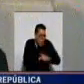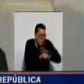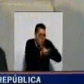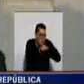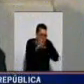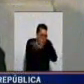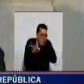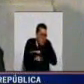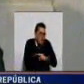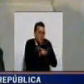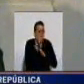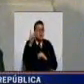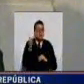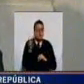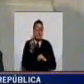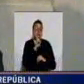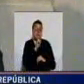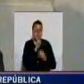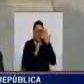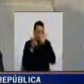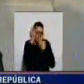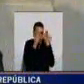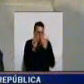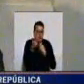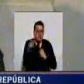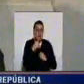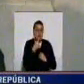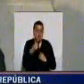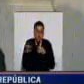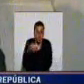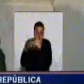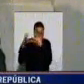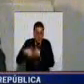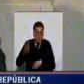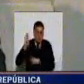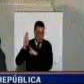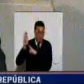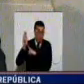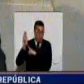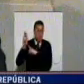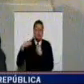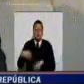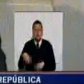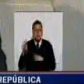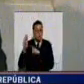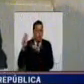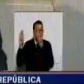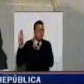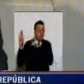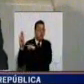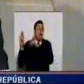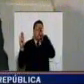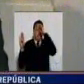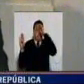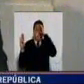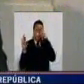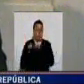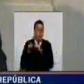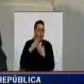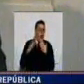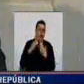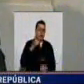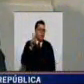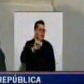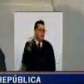dicen los analistas en Estados Unidos estas cosas sobre Brookfield, que una compañía como Grupfil pueden verse como, que esas compañías, ese tipo de